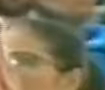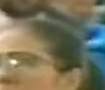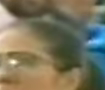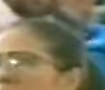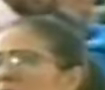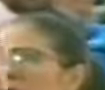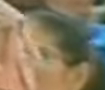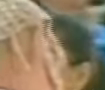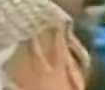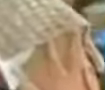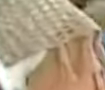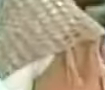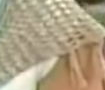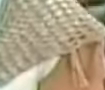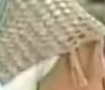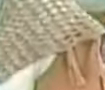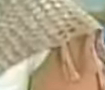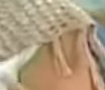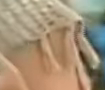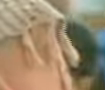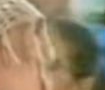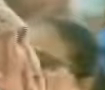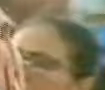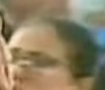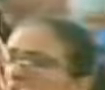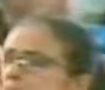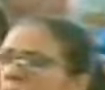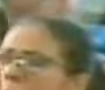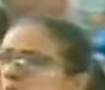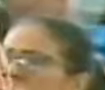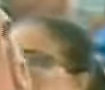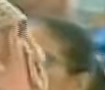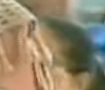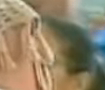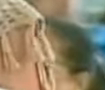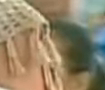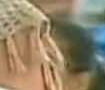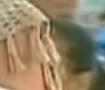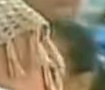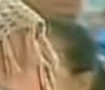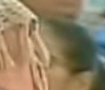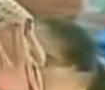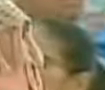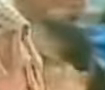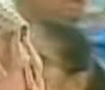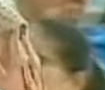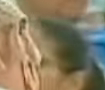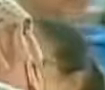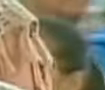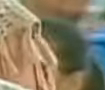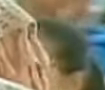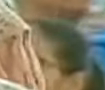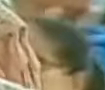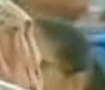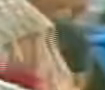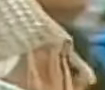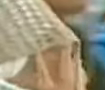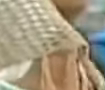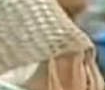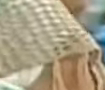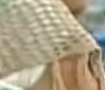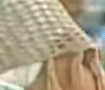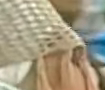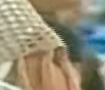que permitirme a mí como ciudadana impedir un ecocidio y que nadie se burle de mí porque soy